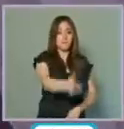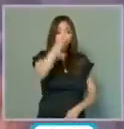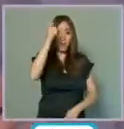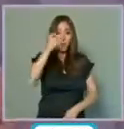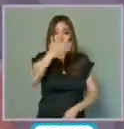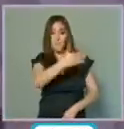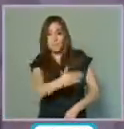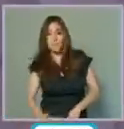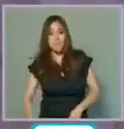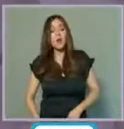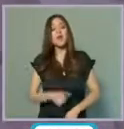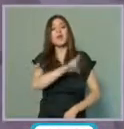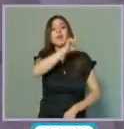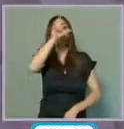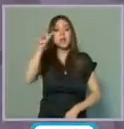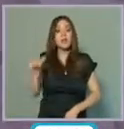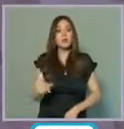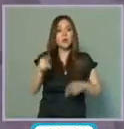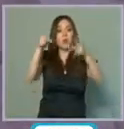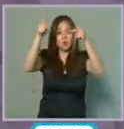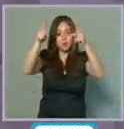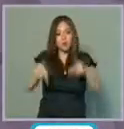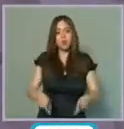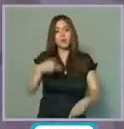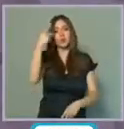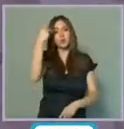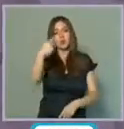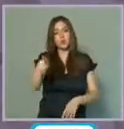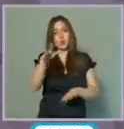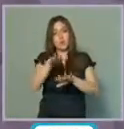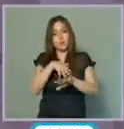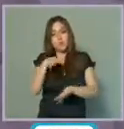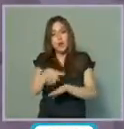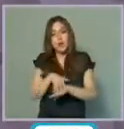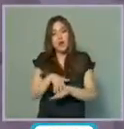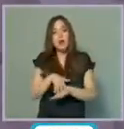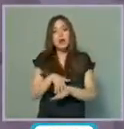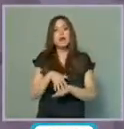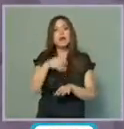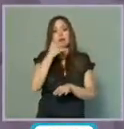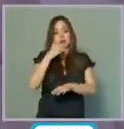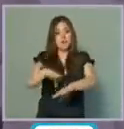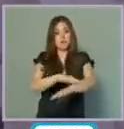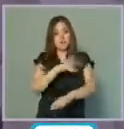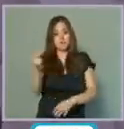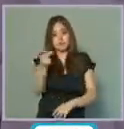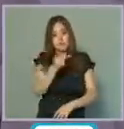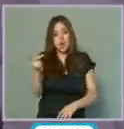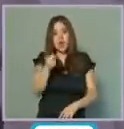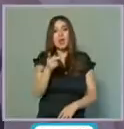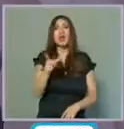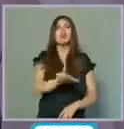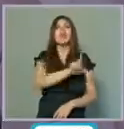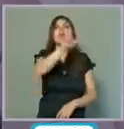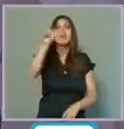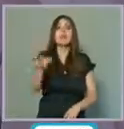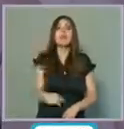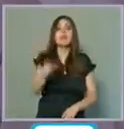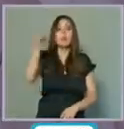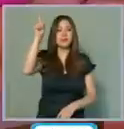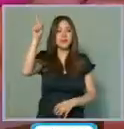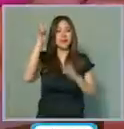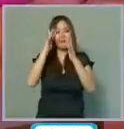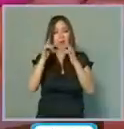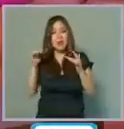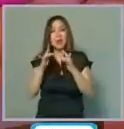va a enterrar, va a ser un entierro para su pierna. Sí, sí, sí. Y los franceses dicen, bueno, no regresamos, total,